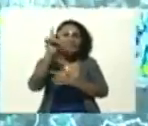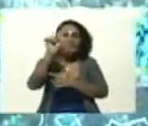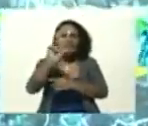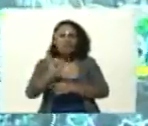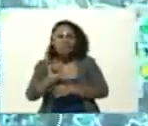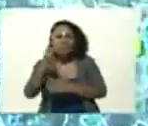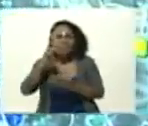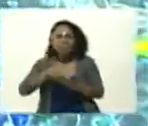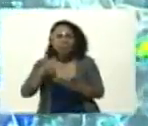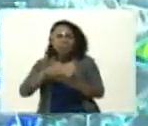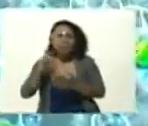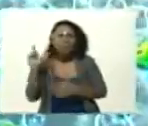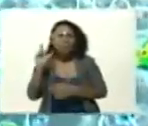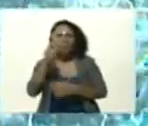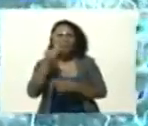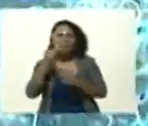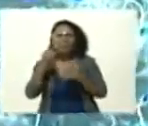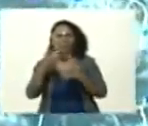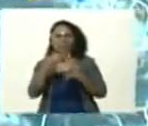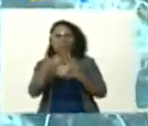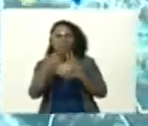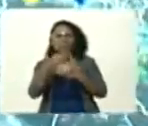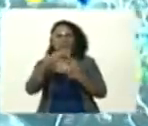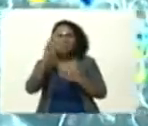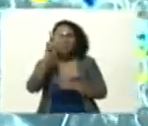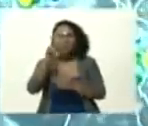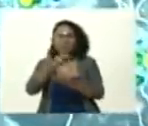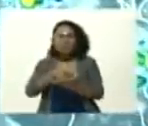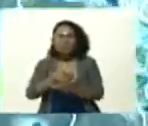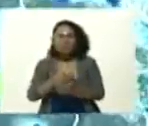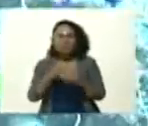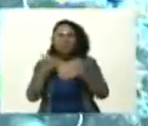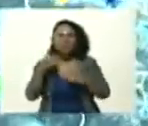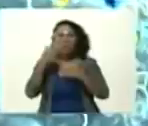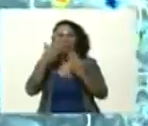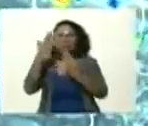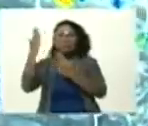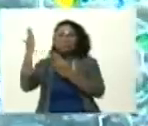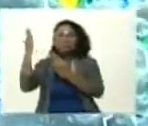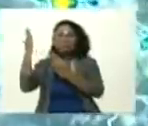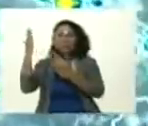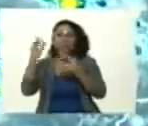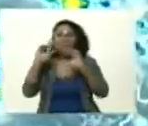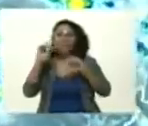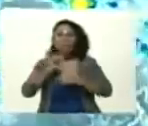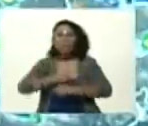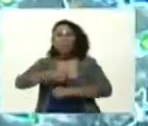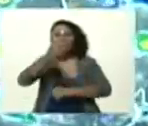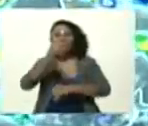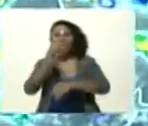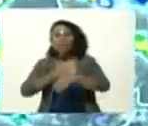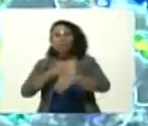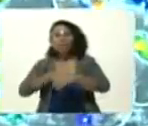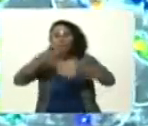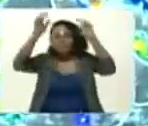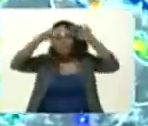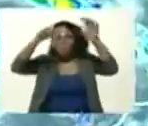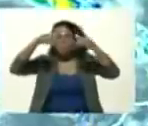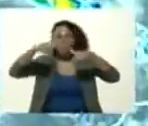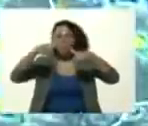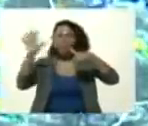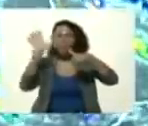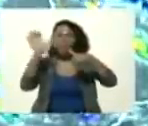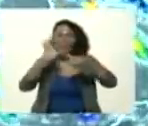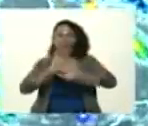Miranda y Guárico. Correcto. Aquí observamos lo que usted habló más temprano de la lluvia que tuvimos en Caracas,